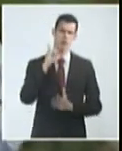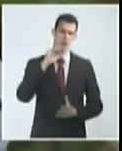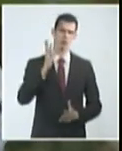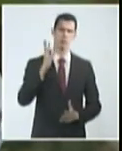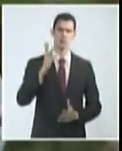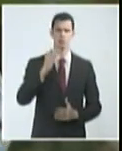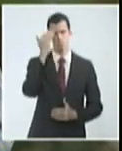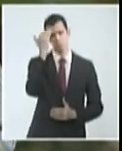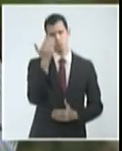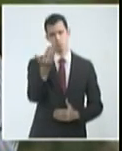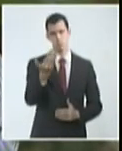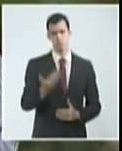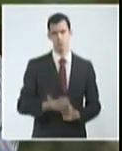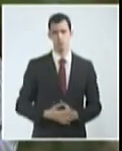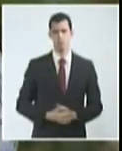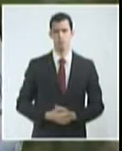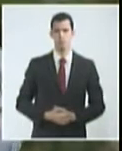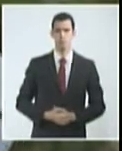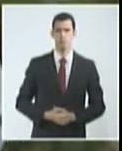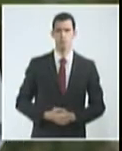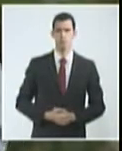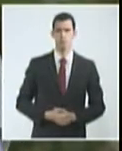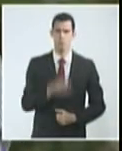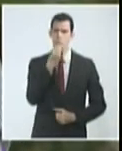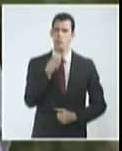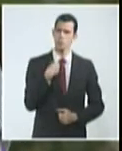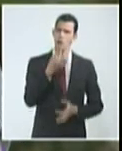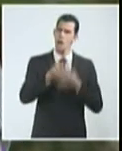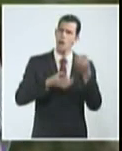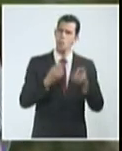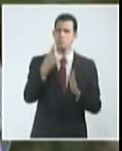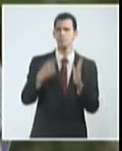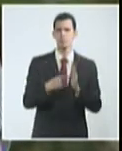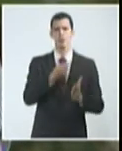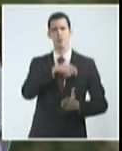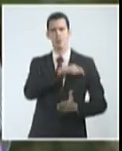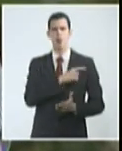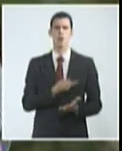a ustedes por esta oportunidad y esperamos que nuestro pueblo